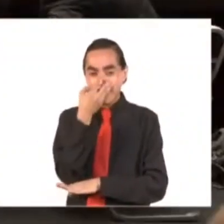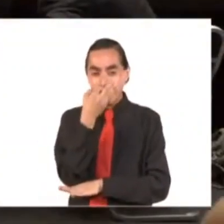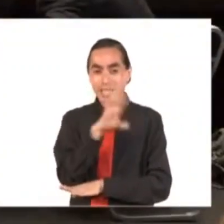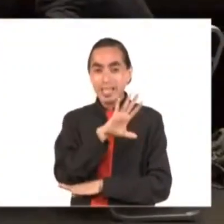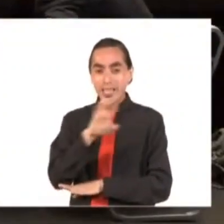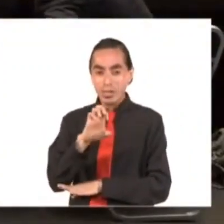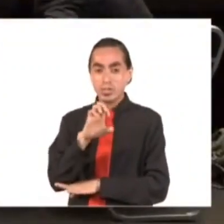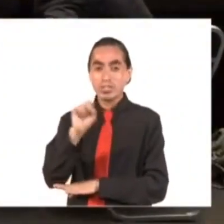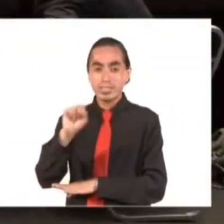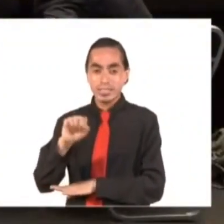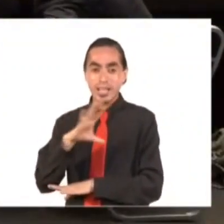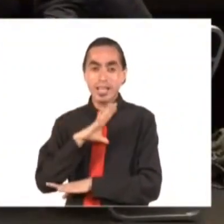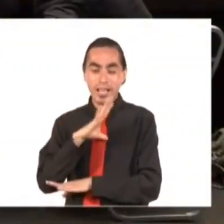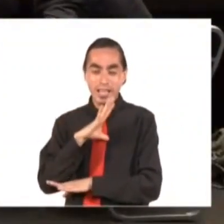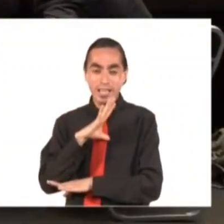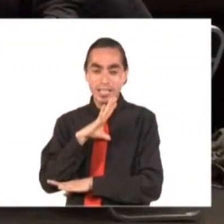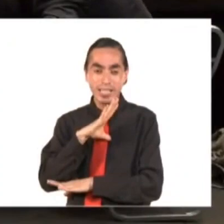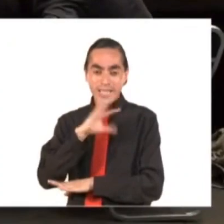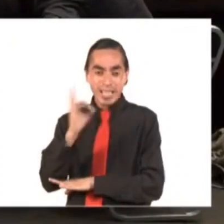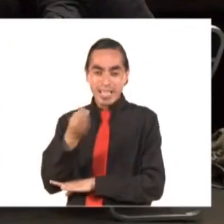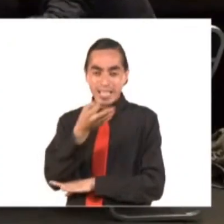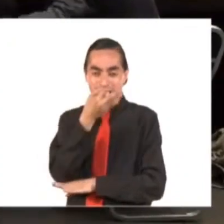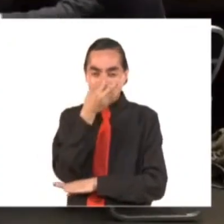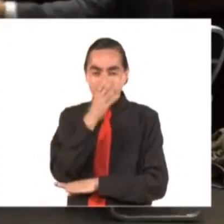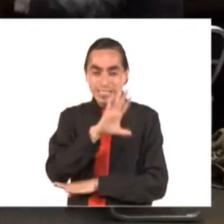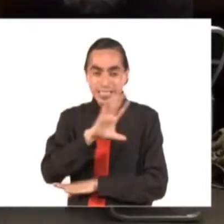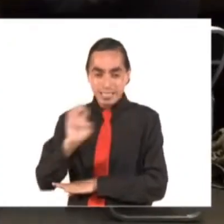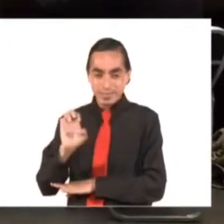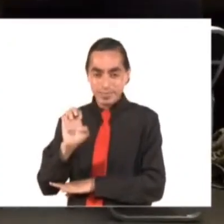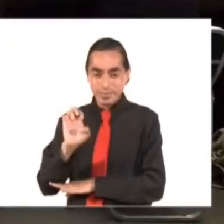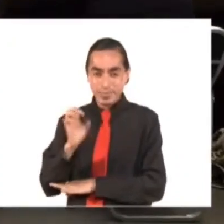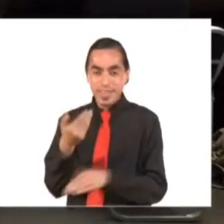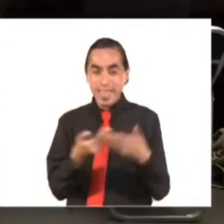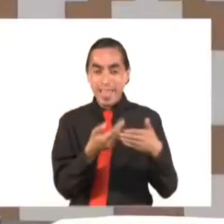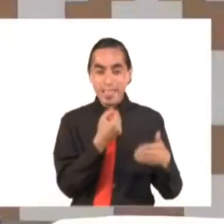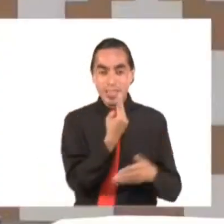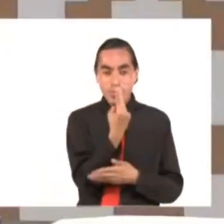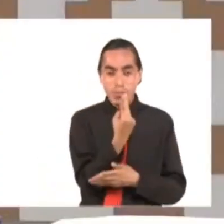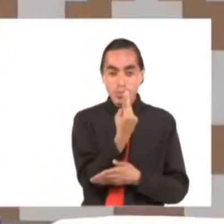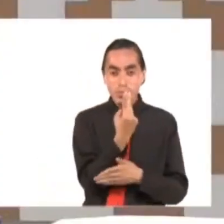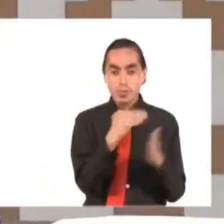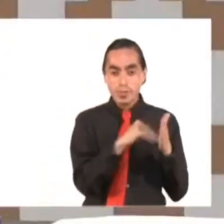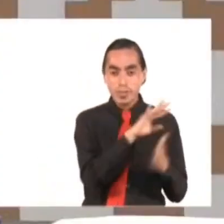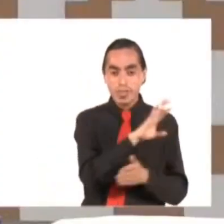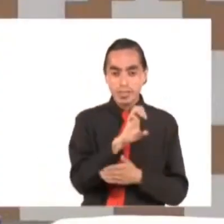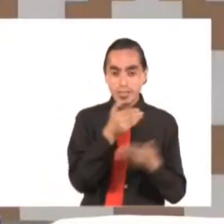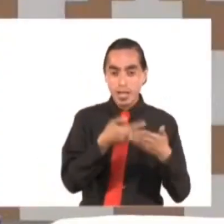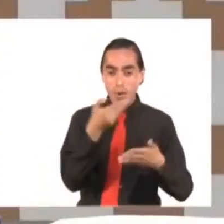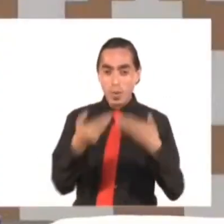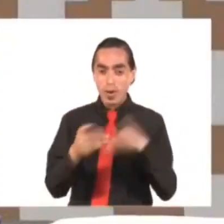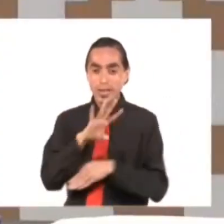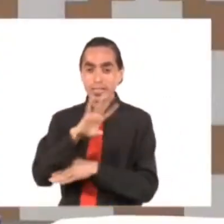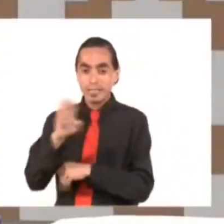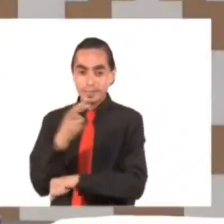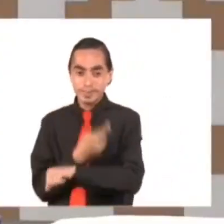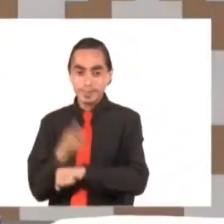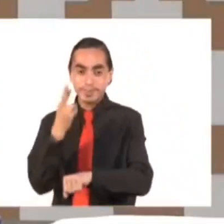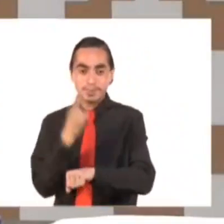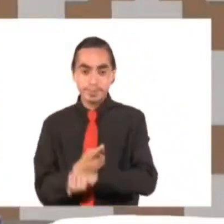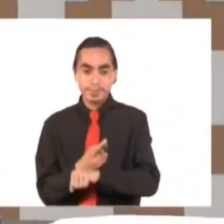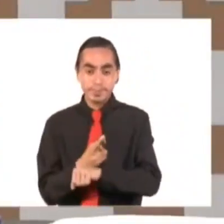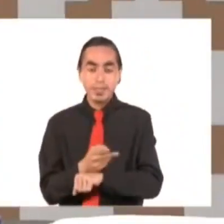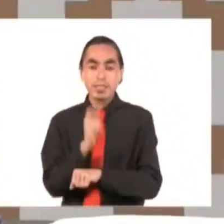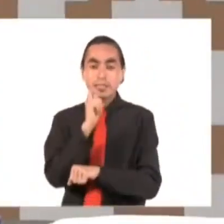560 y estamos a punto de llegar a un número de 500, es decir, de 2.500 a 500 trámites. Significa